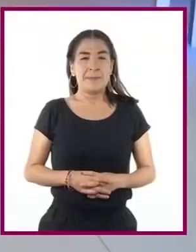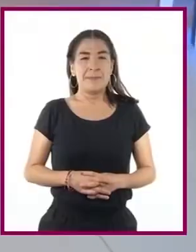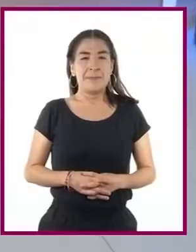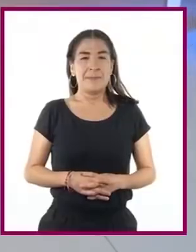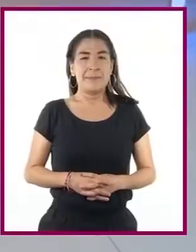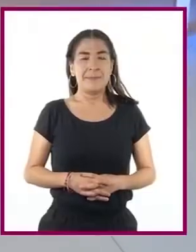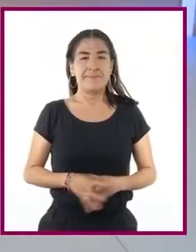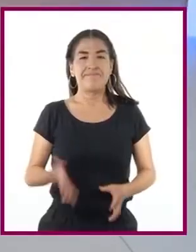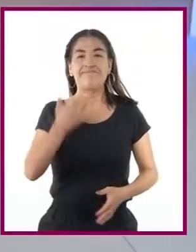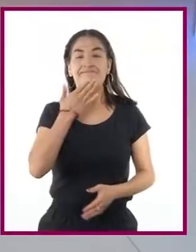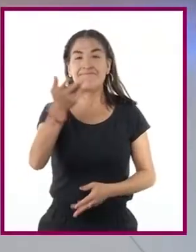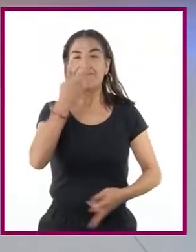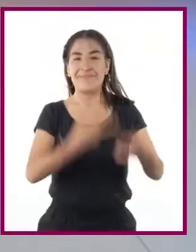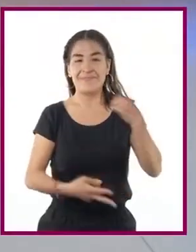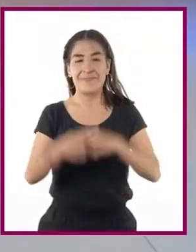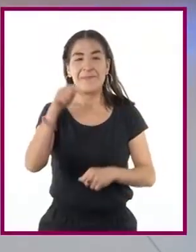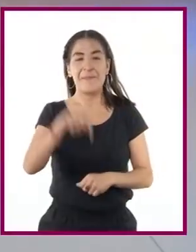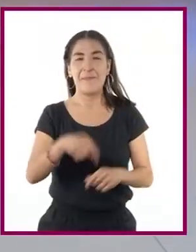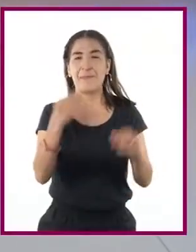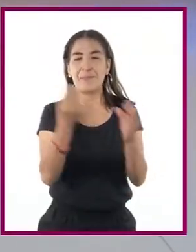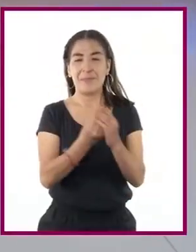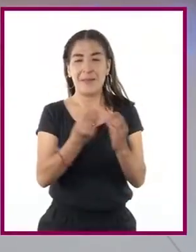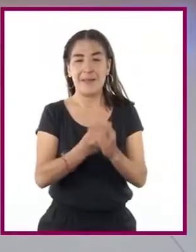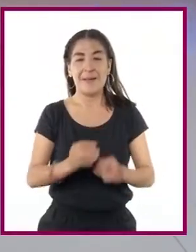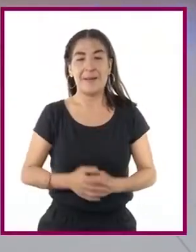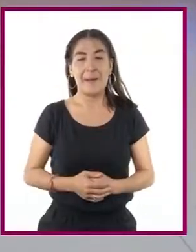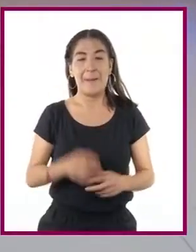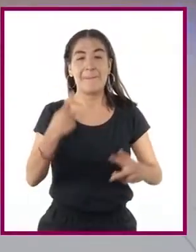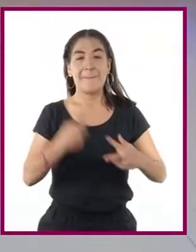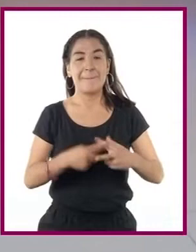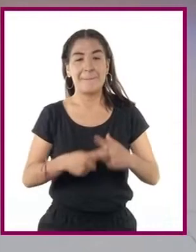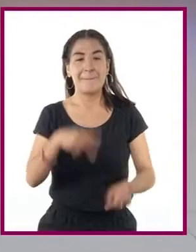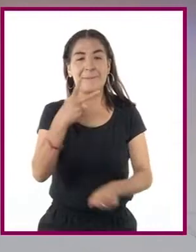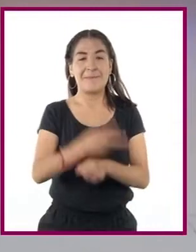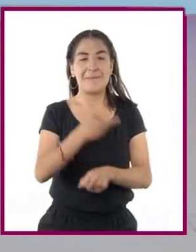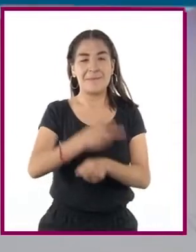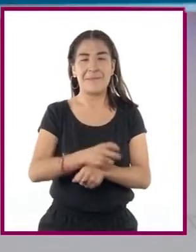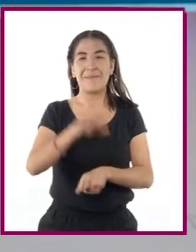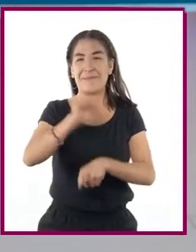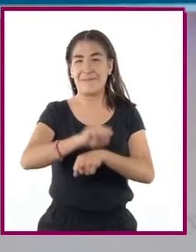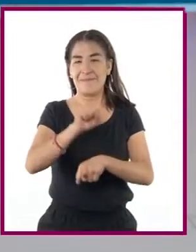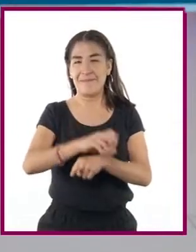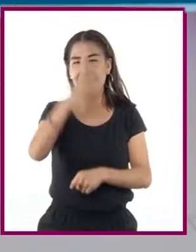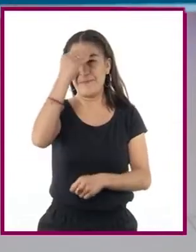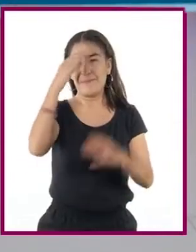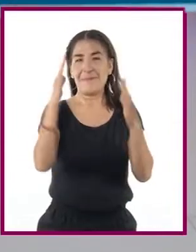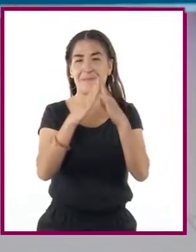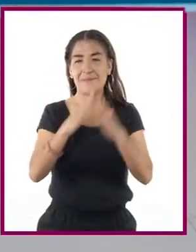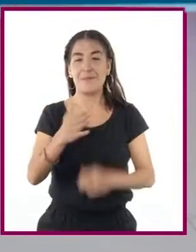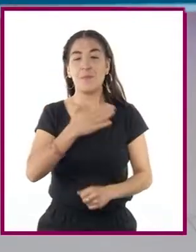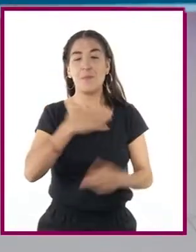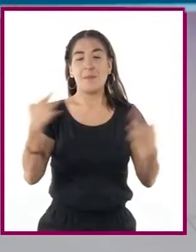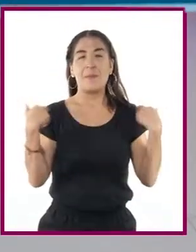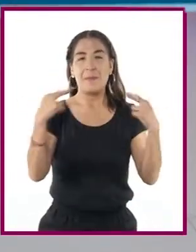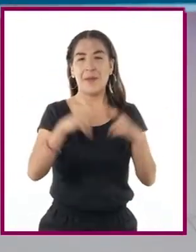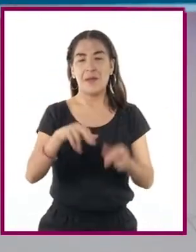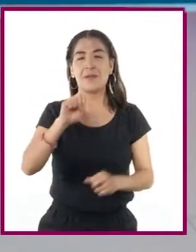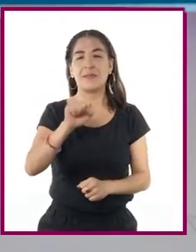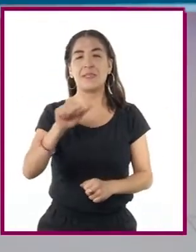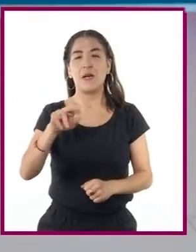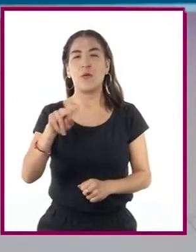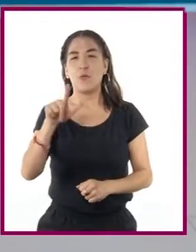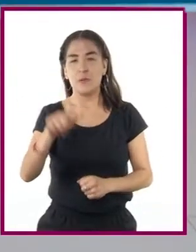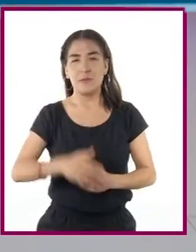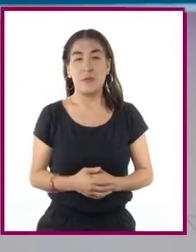Bienvenidas y bienvenidos a esta sesión de Matemáticas segundo grado de Aprende en Casa. Soy el maestro Saúl Huertas y